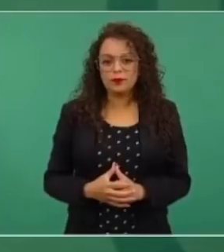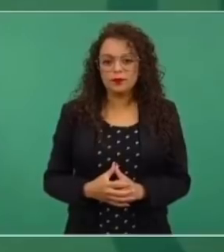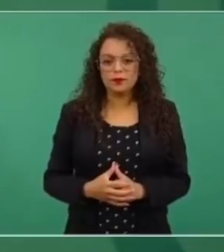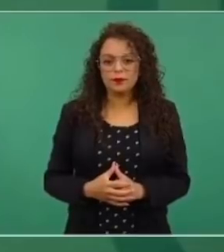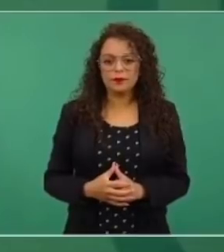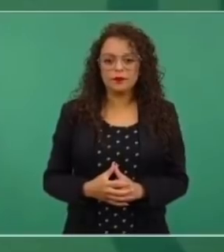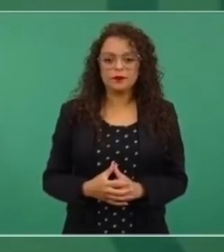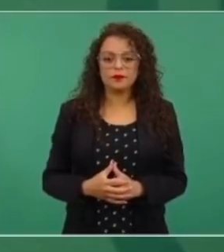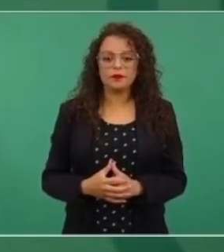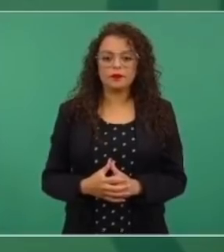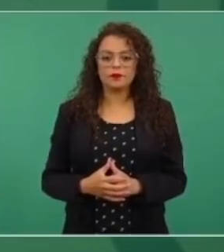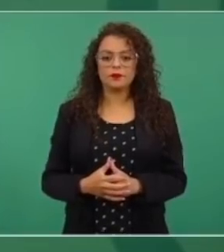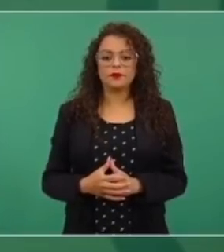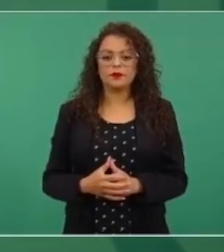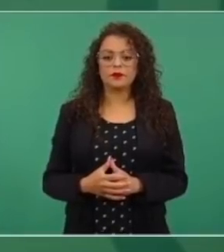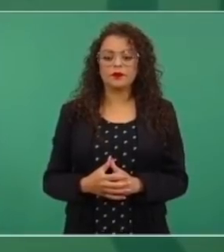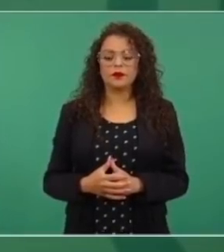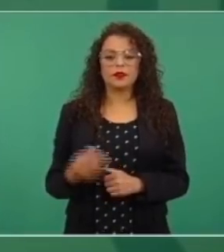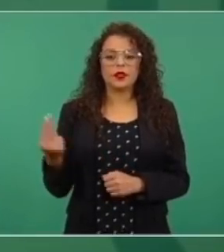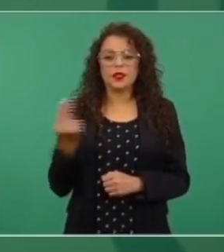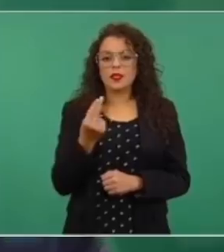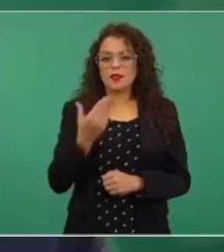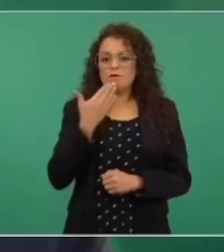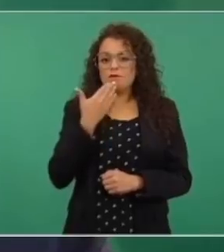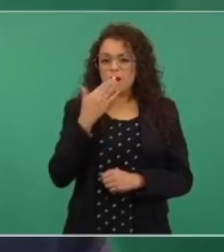de consolidarse la Guardia Nacional,